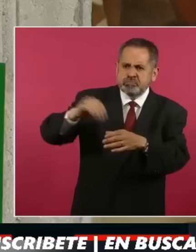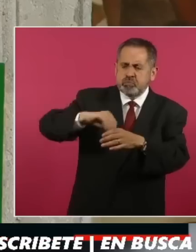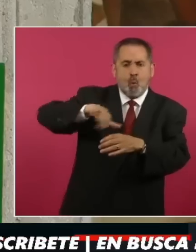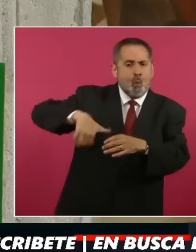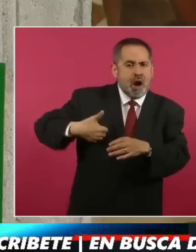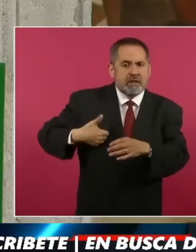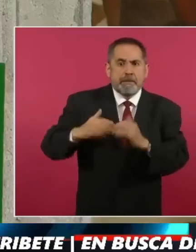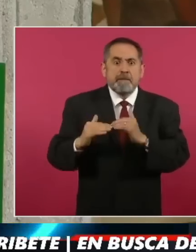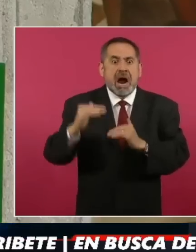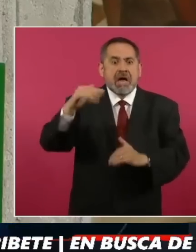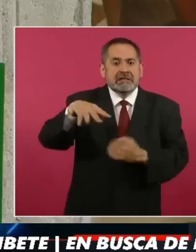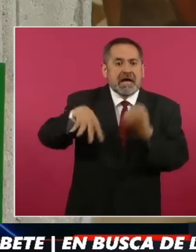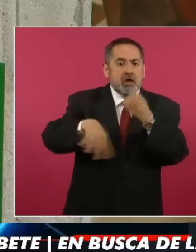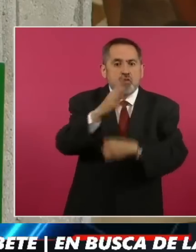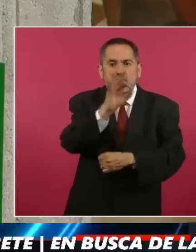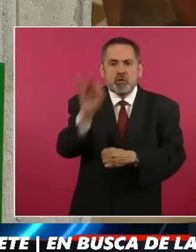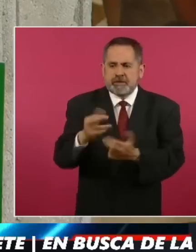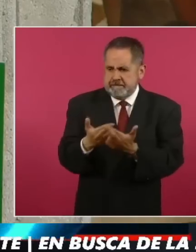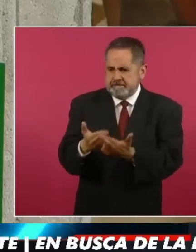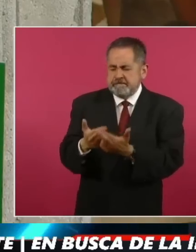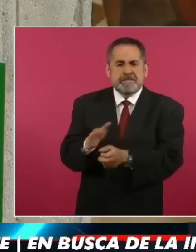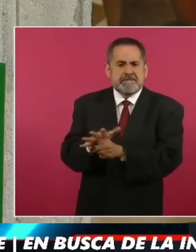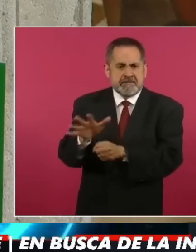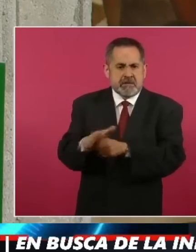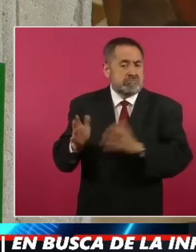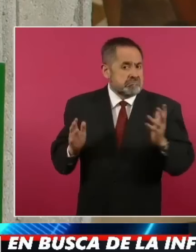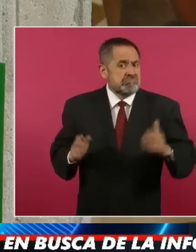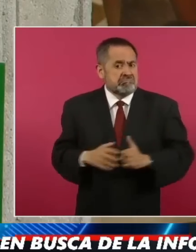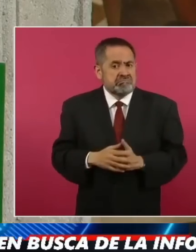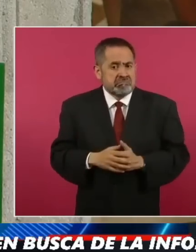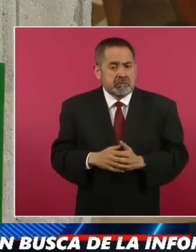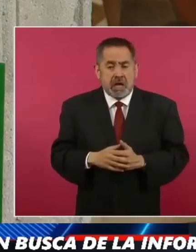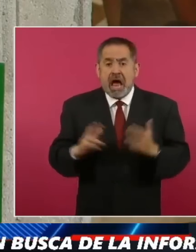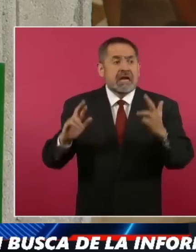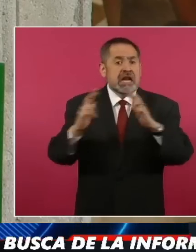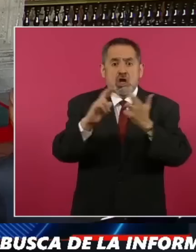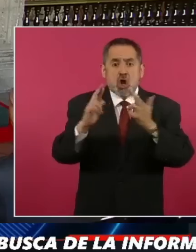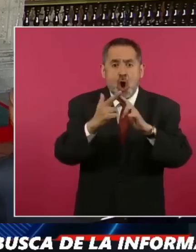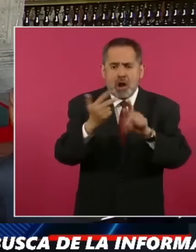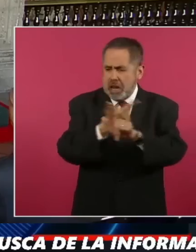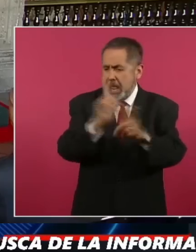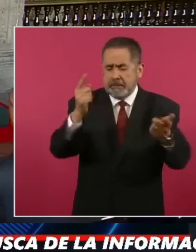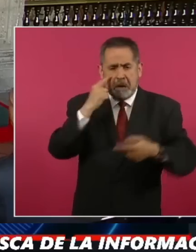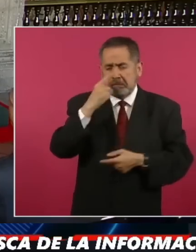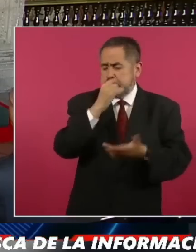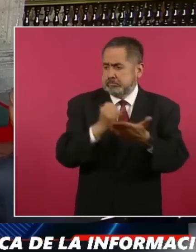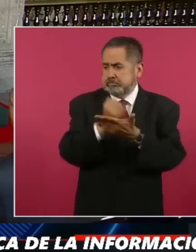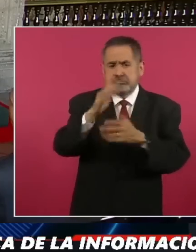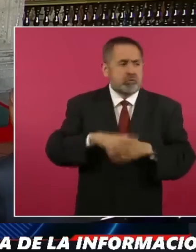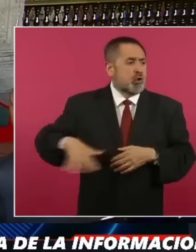14%. Existe libertad religiosa y Estado